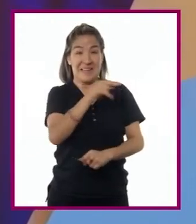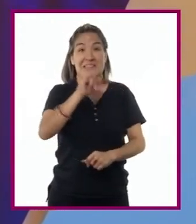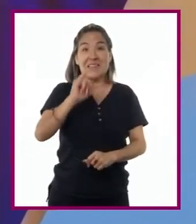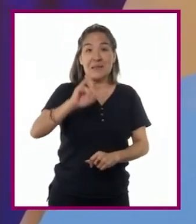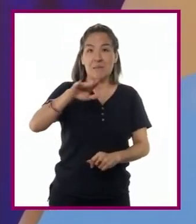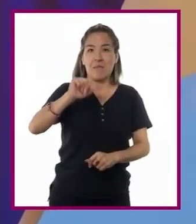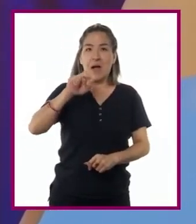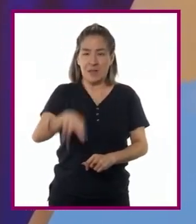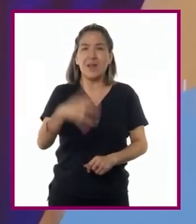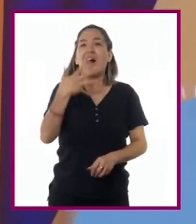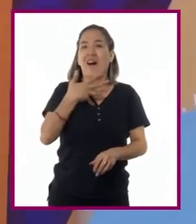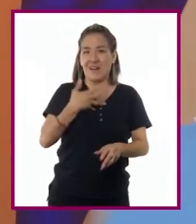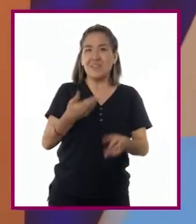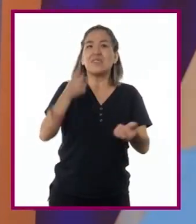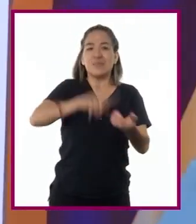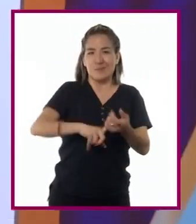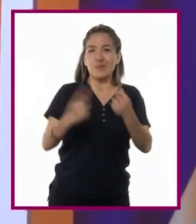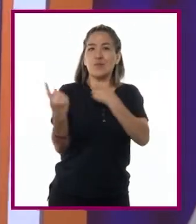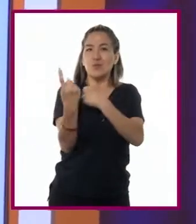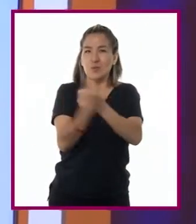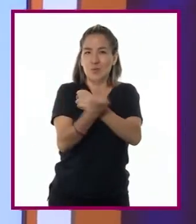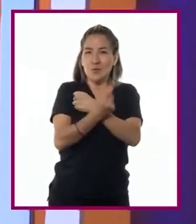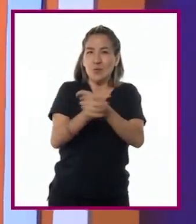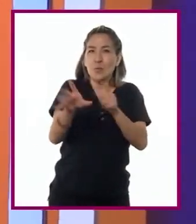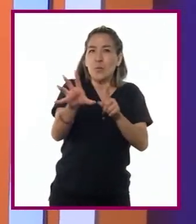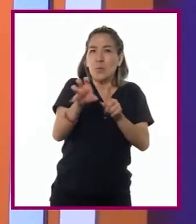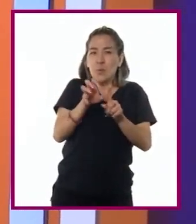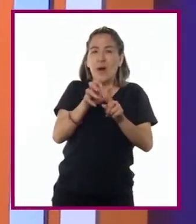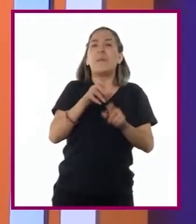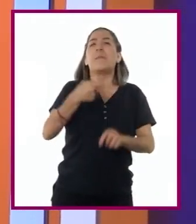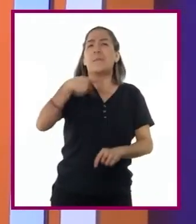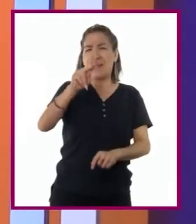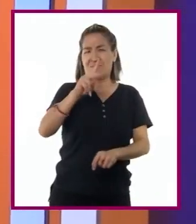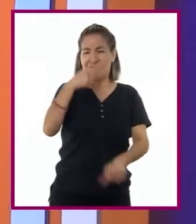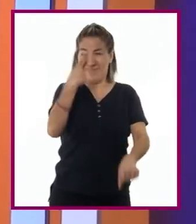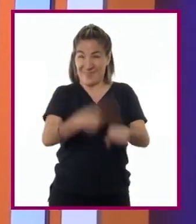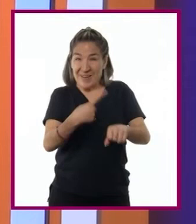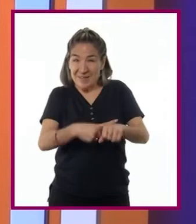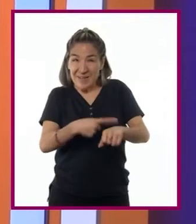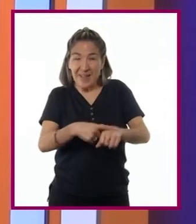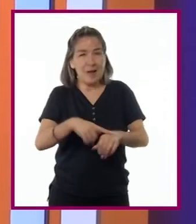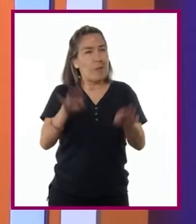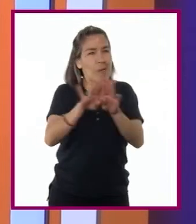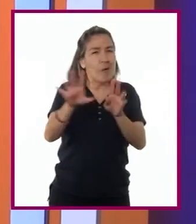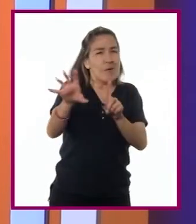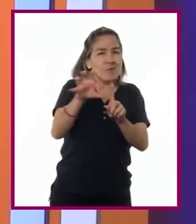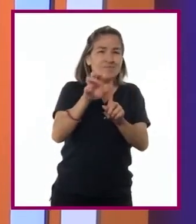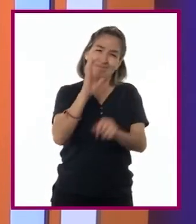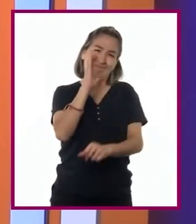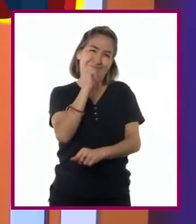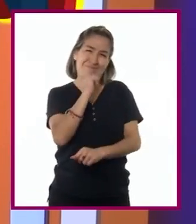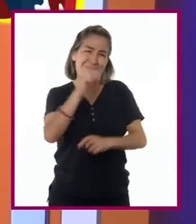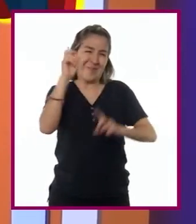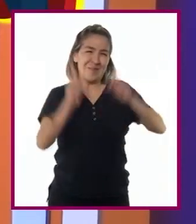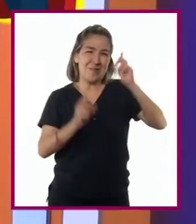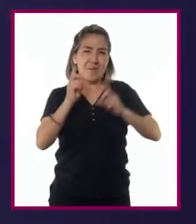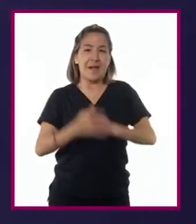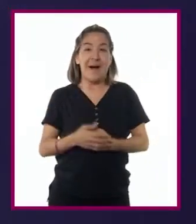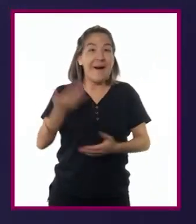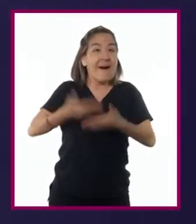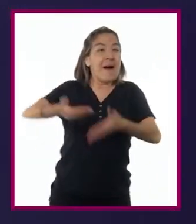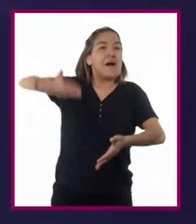ciertos materiales, pero dudo que atraigan enfermedades. En esa época los remedios parecían algo